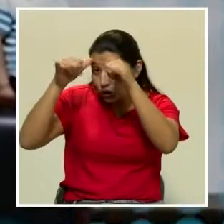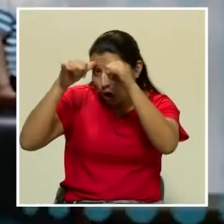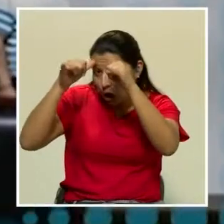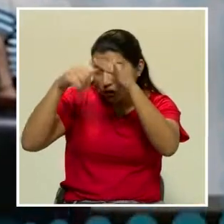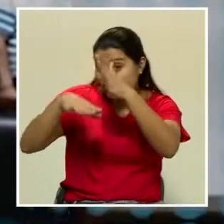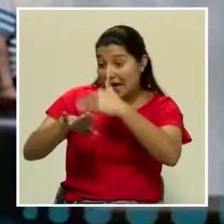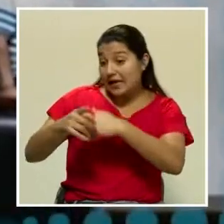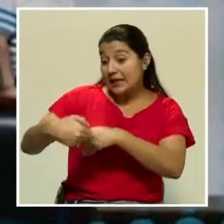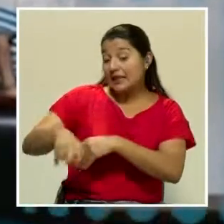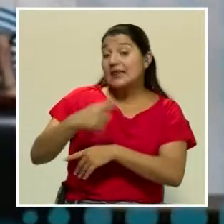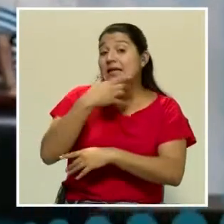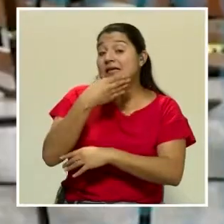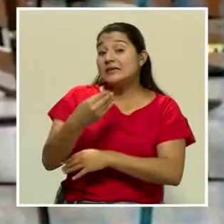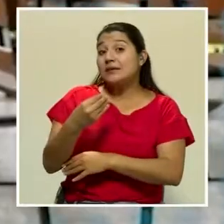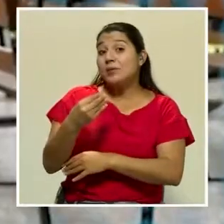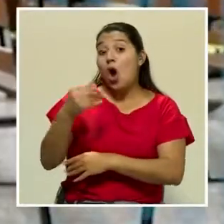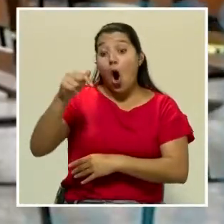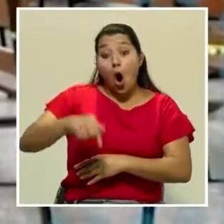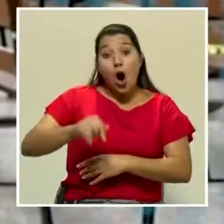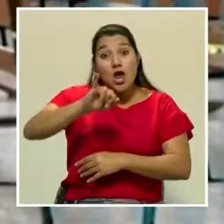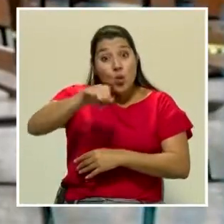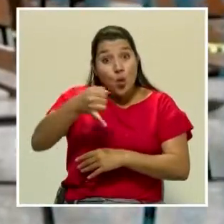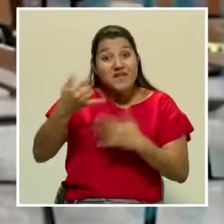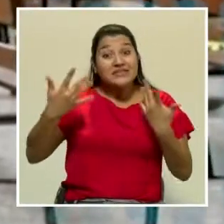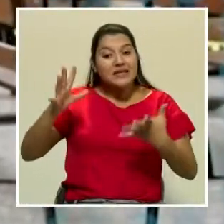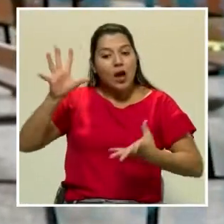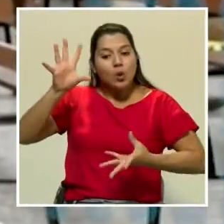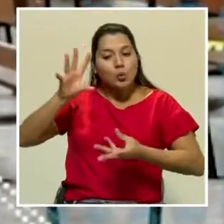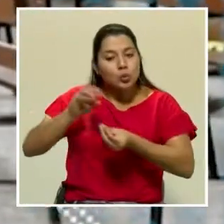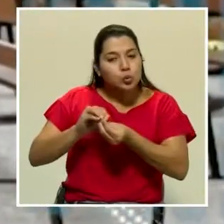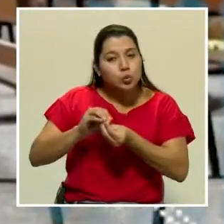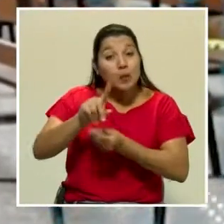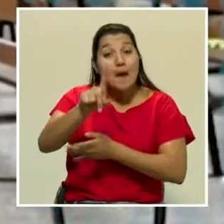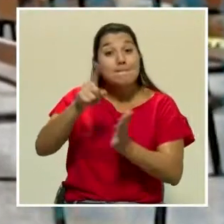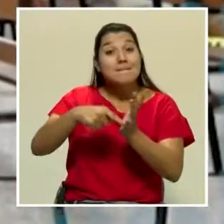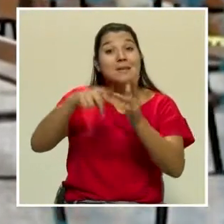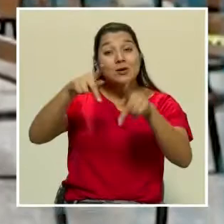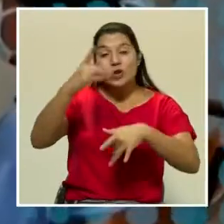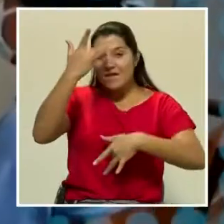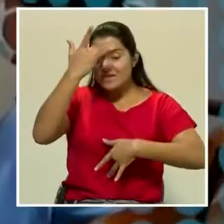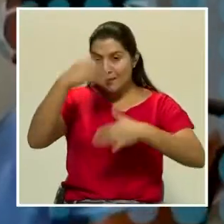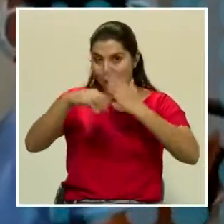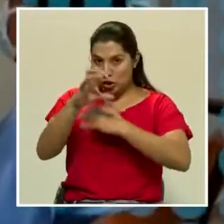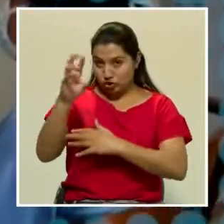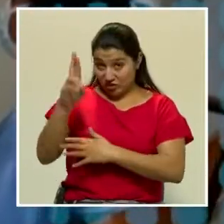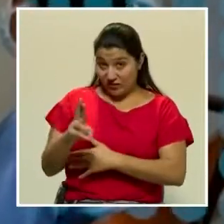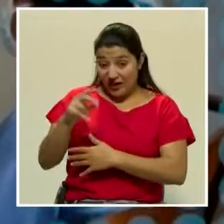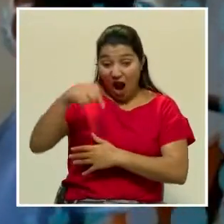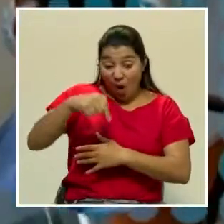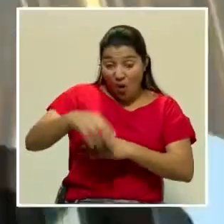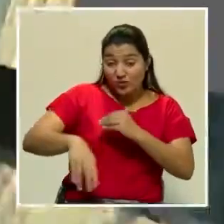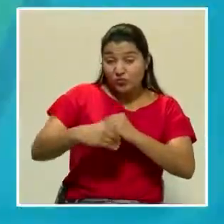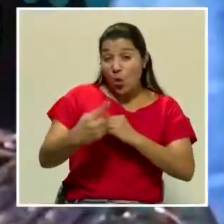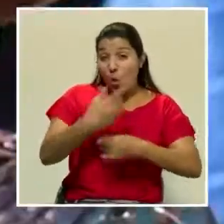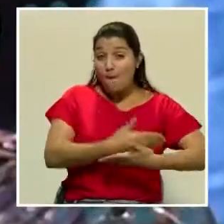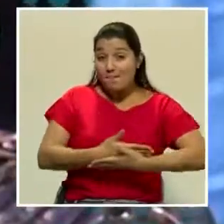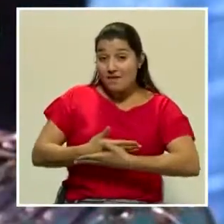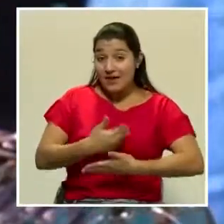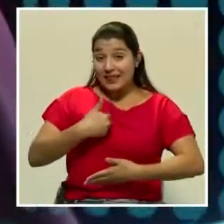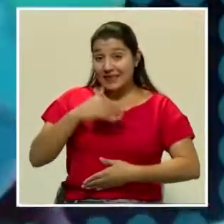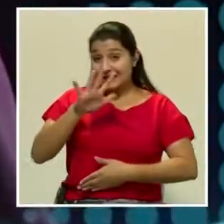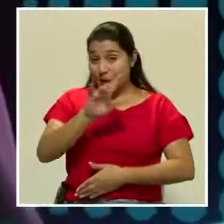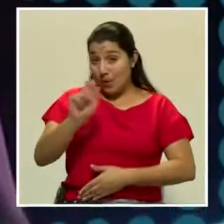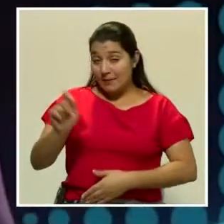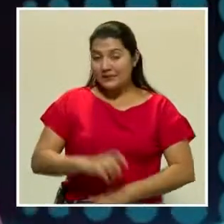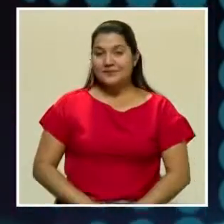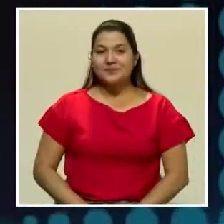1000 contagios por COVID-19 este jueves. Entre los nuevos contagios se registra un bebé de 5 meses.